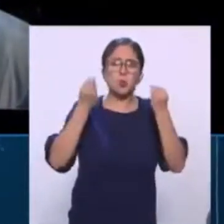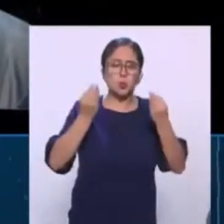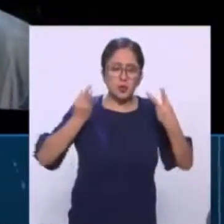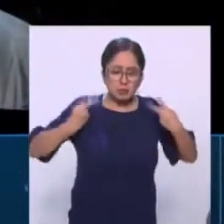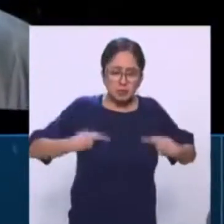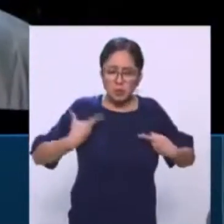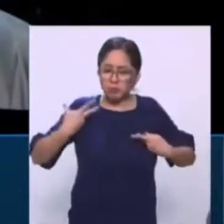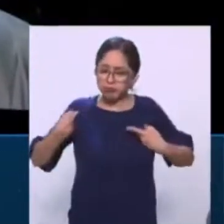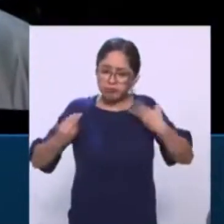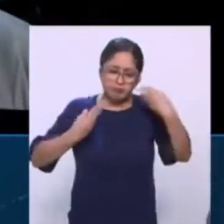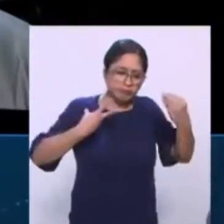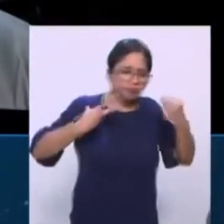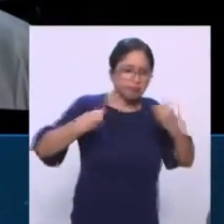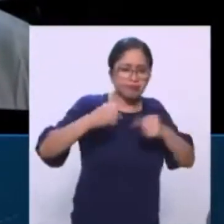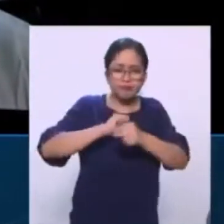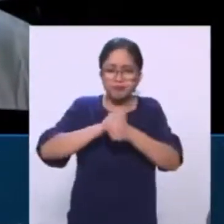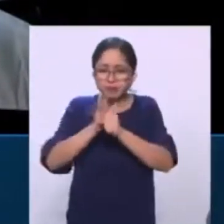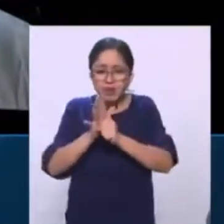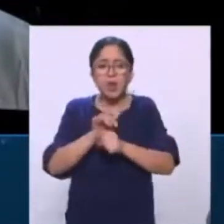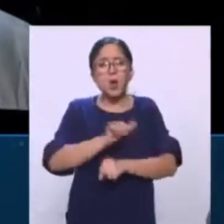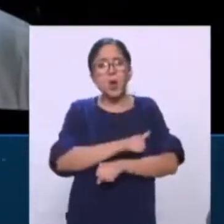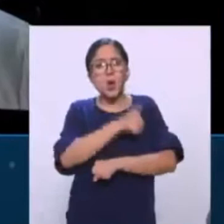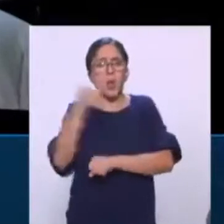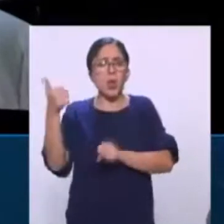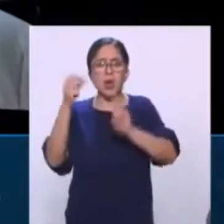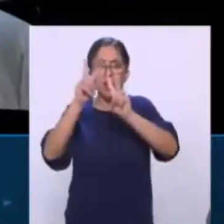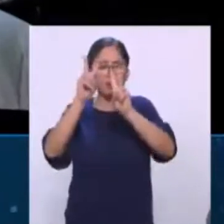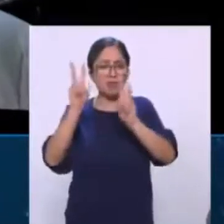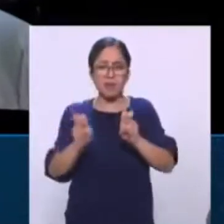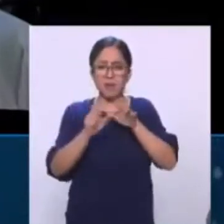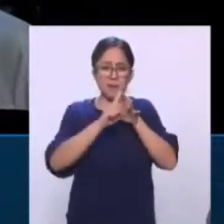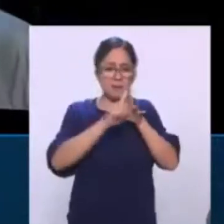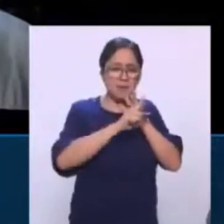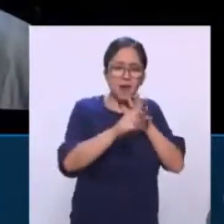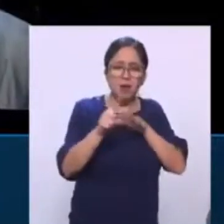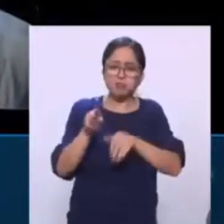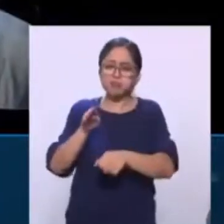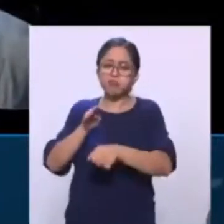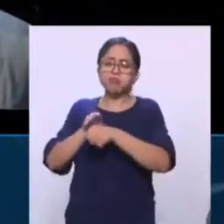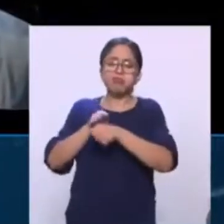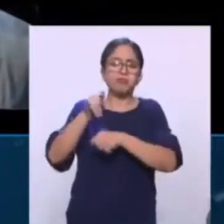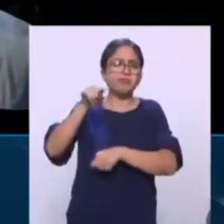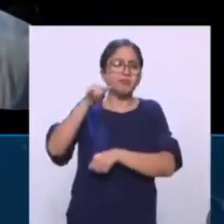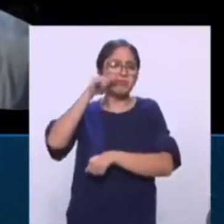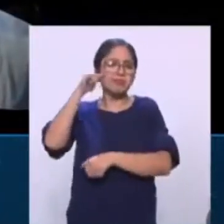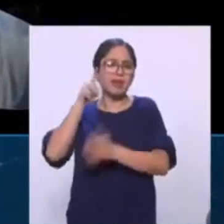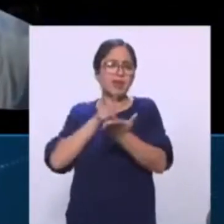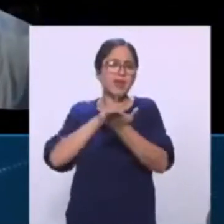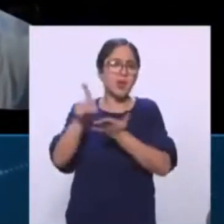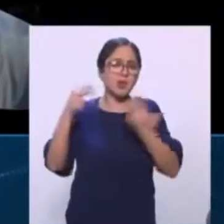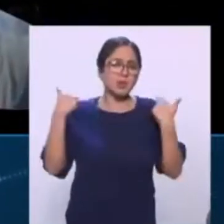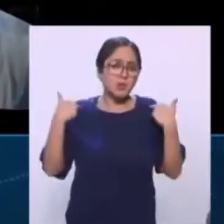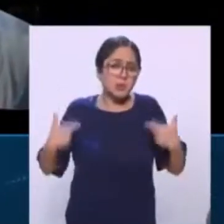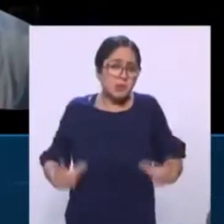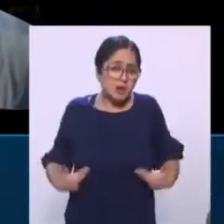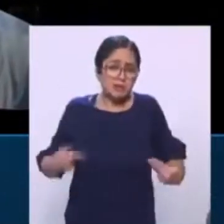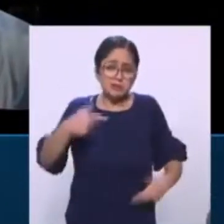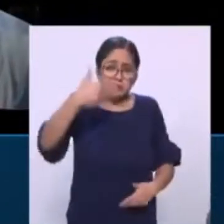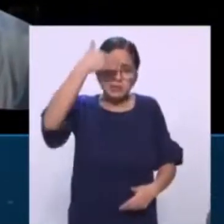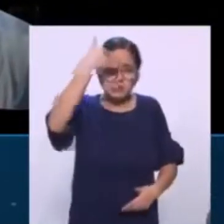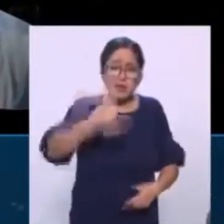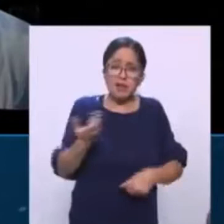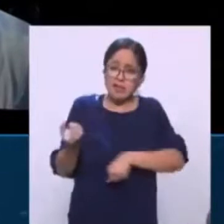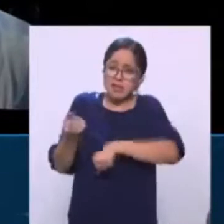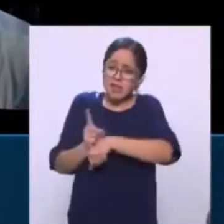el tema migratorio, pues hizo un lado los derechos humanos para convertirse en discurso electoral, en el que diario hay protestas en contra de un